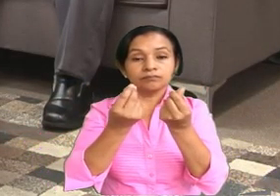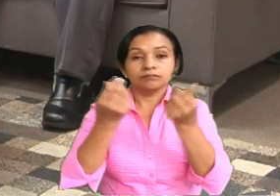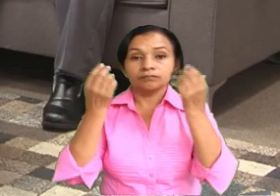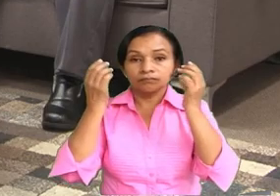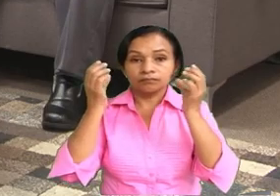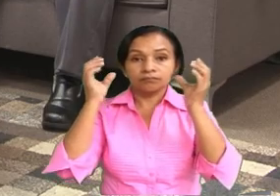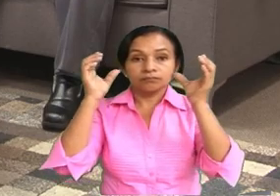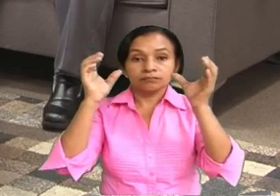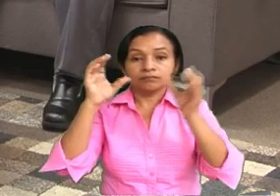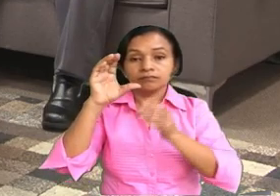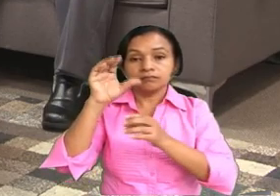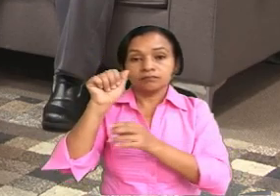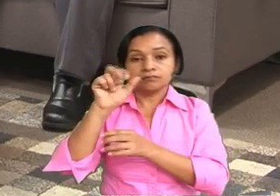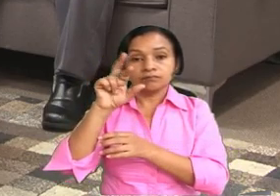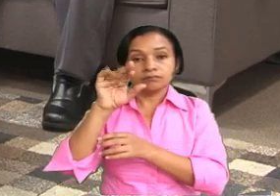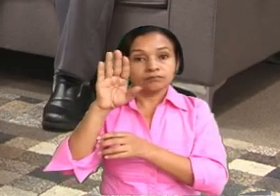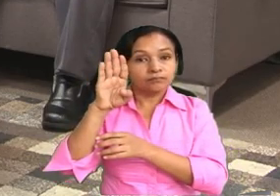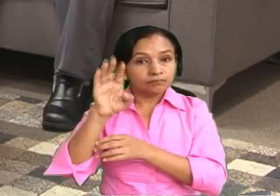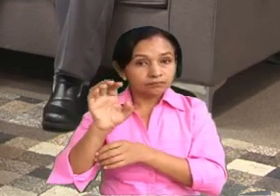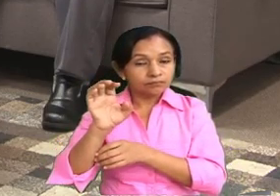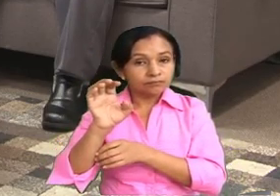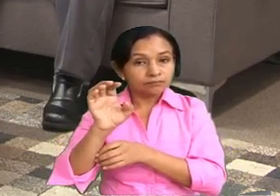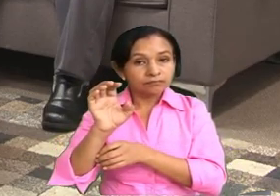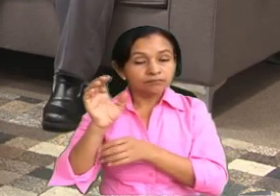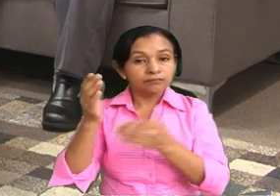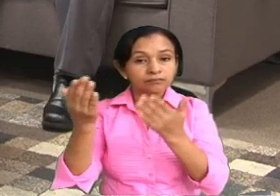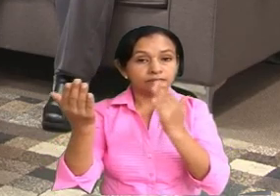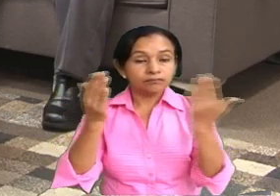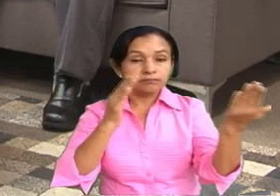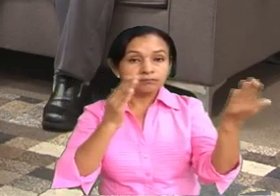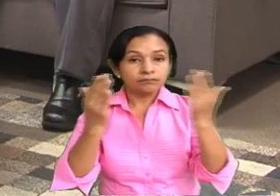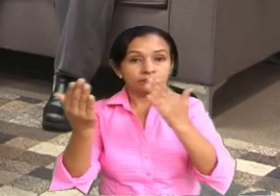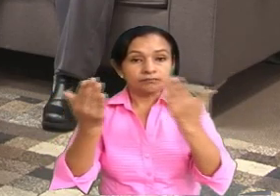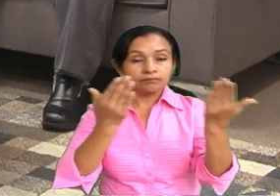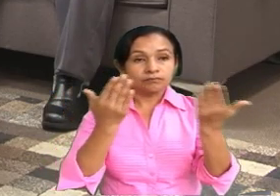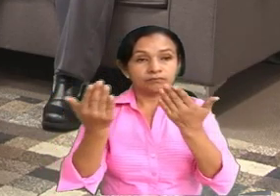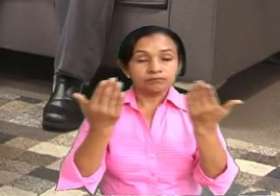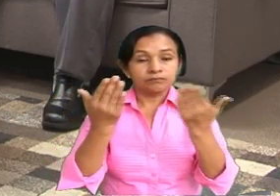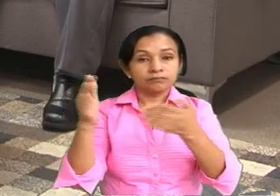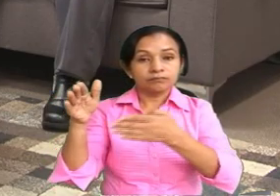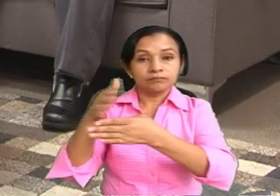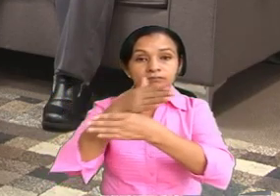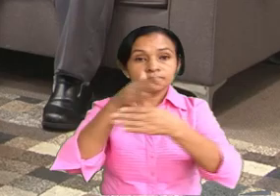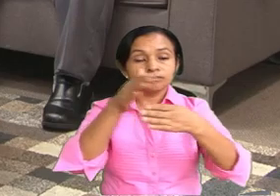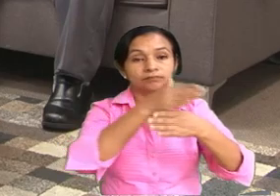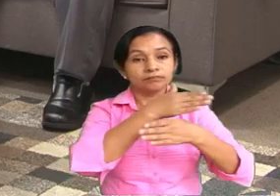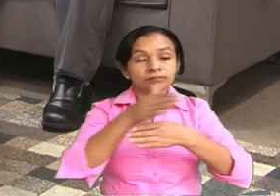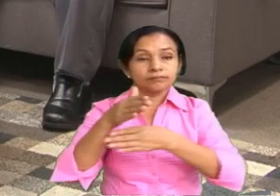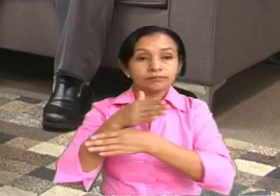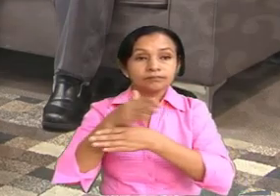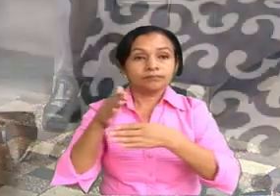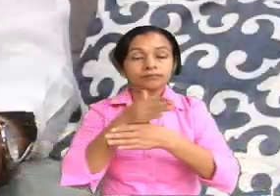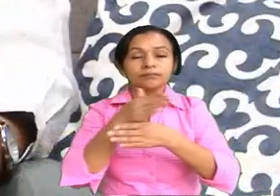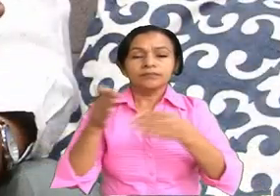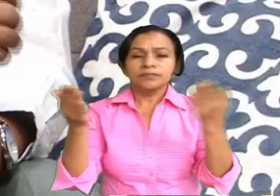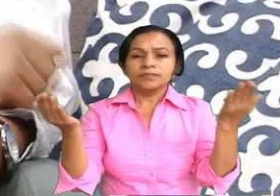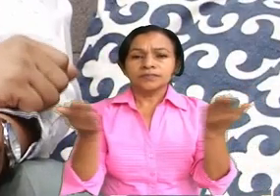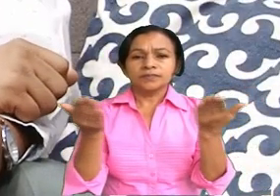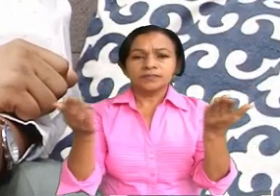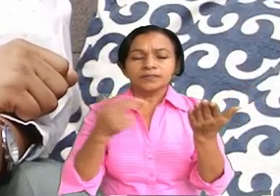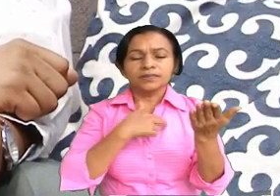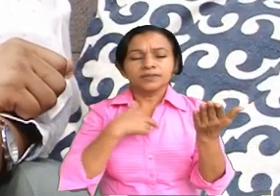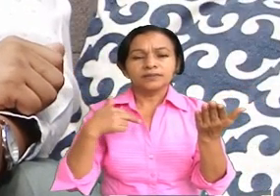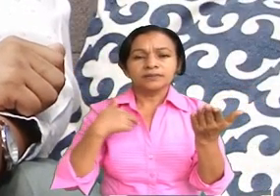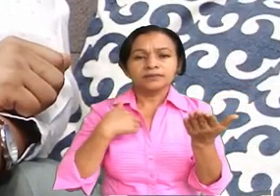Caribe, que son paralelos bastante diferentes, pero que sin duda alguna son